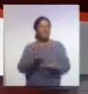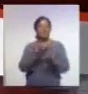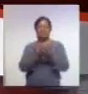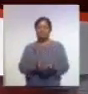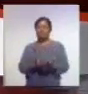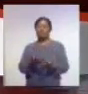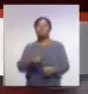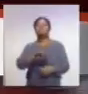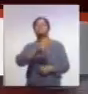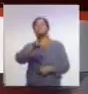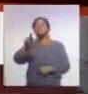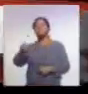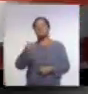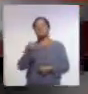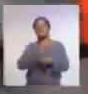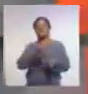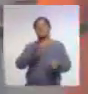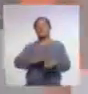la información. No se vayan.